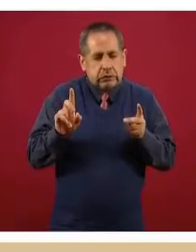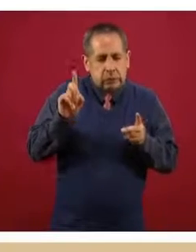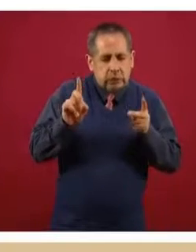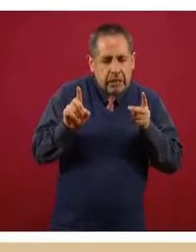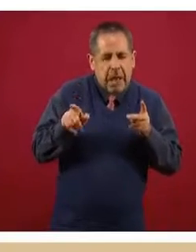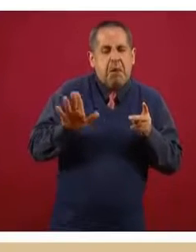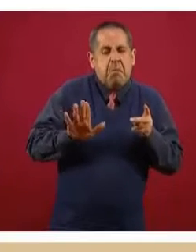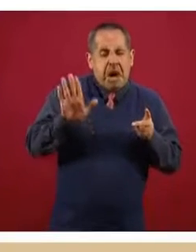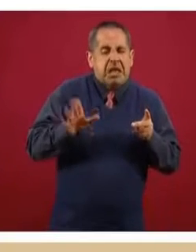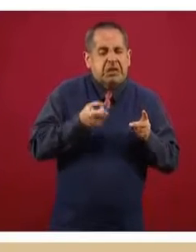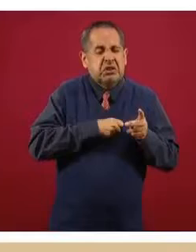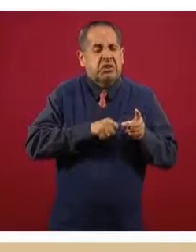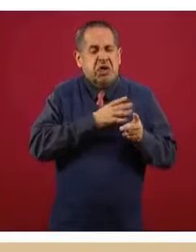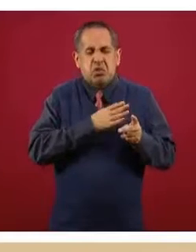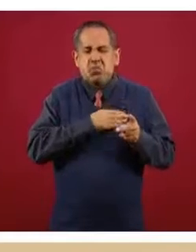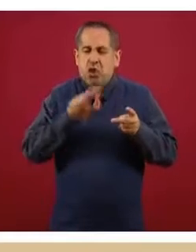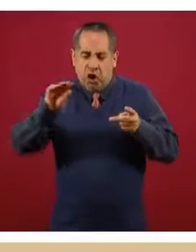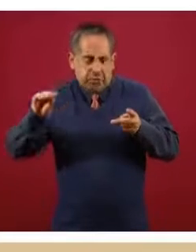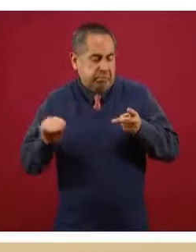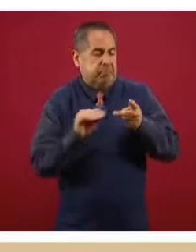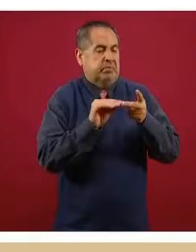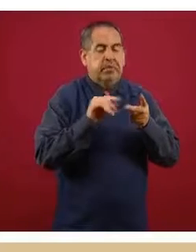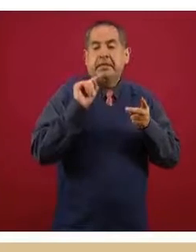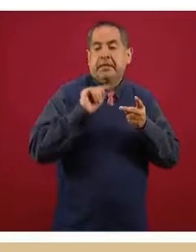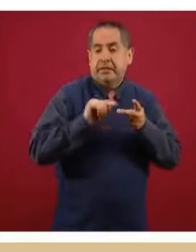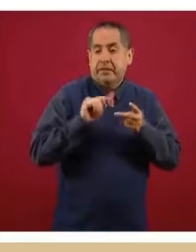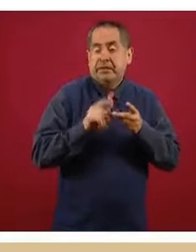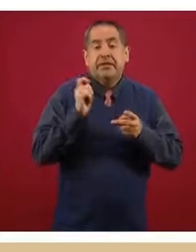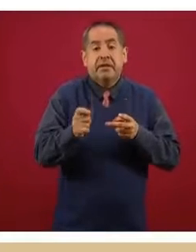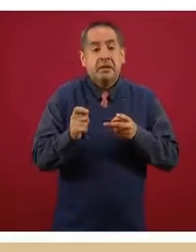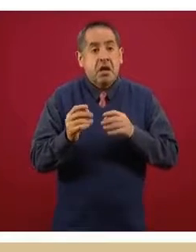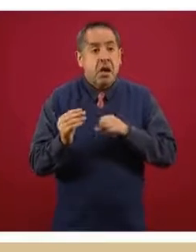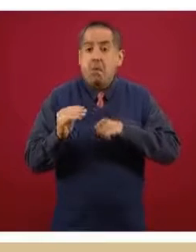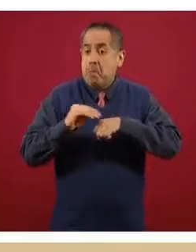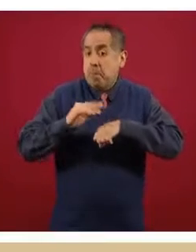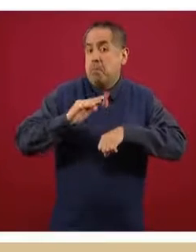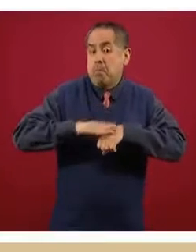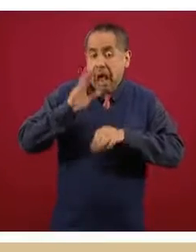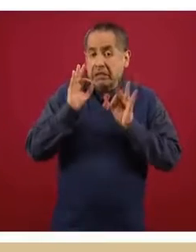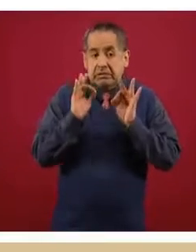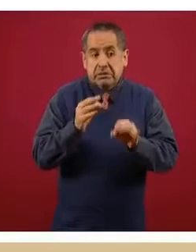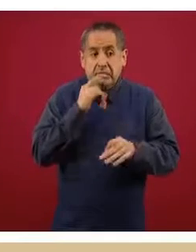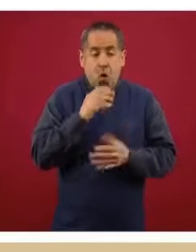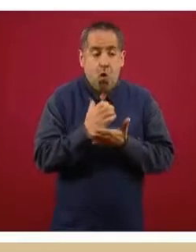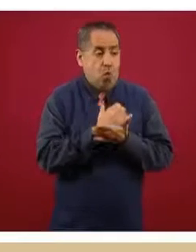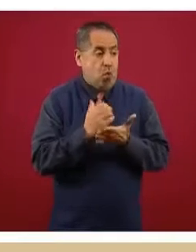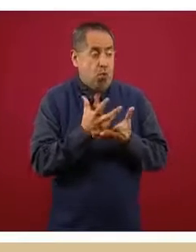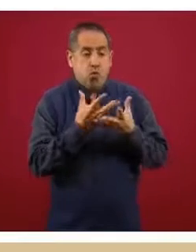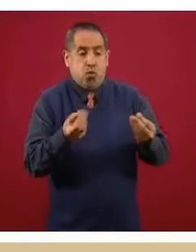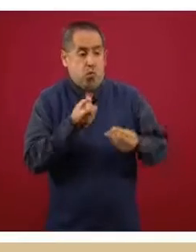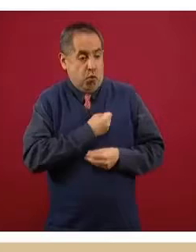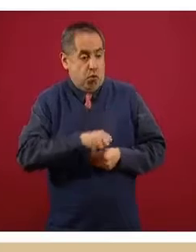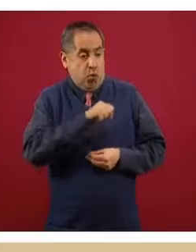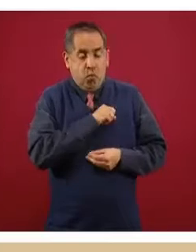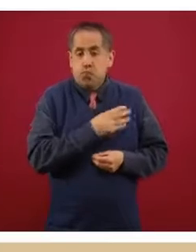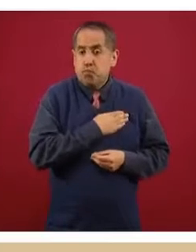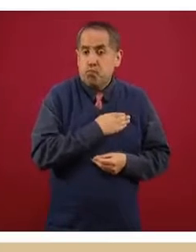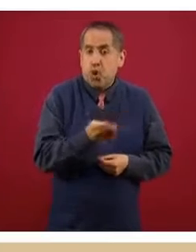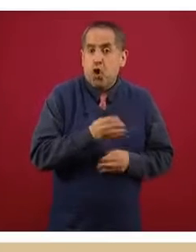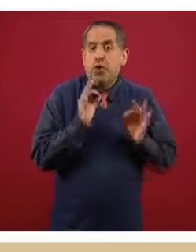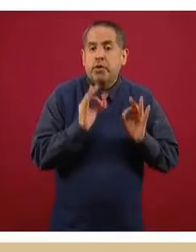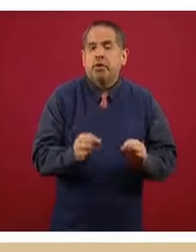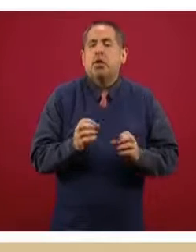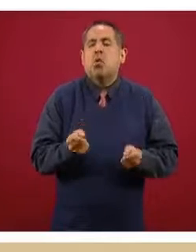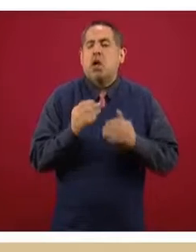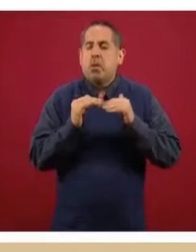de ese tiempo para atrás también van a encontrarse aquí. Y aquí vemos un incremento de los casos recuperados de la semana 24 a la 25